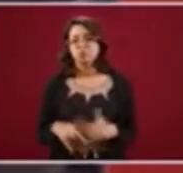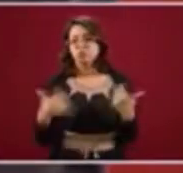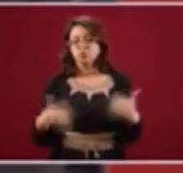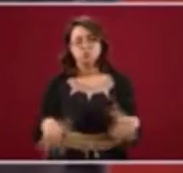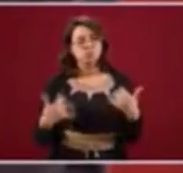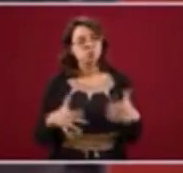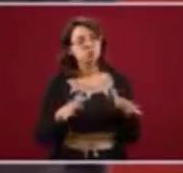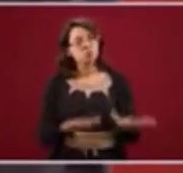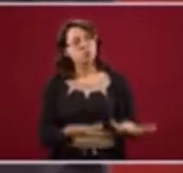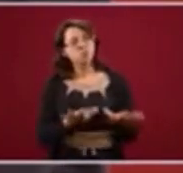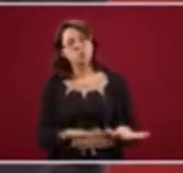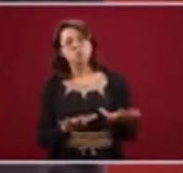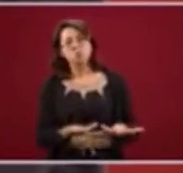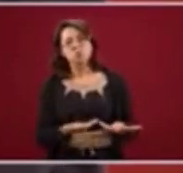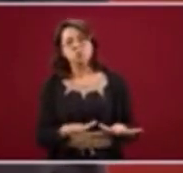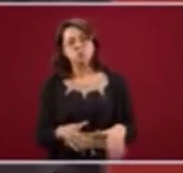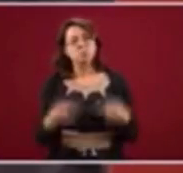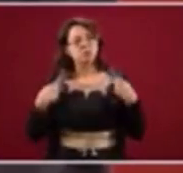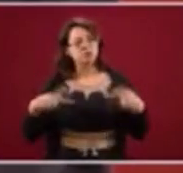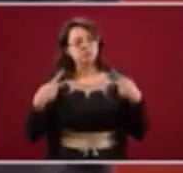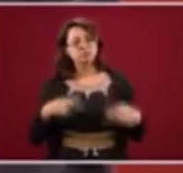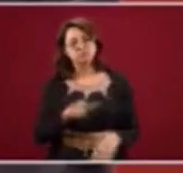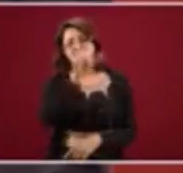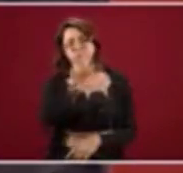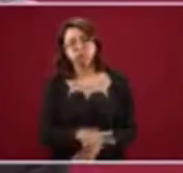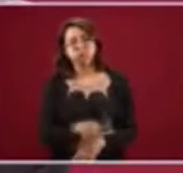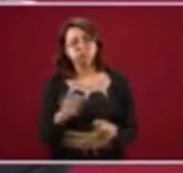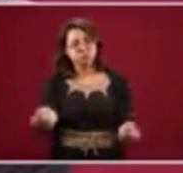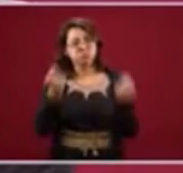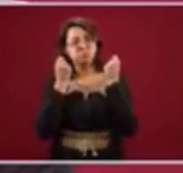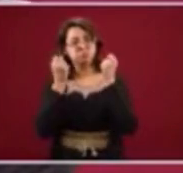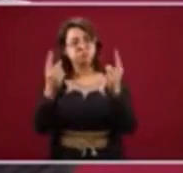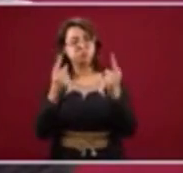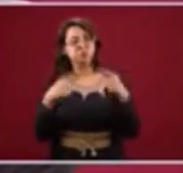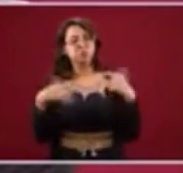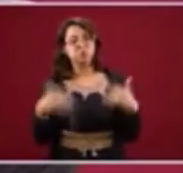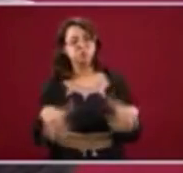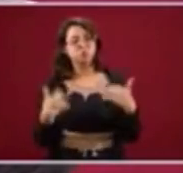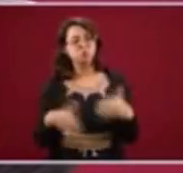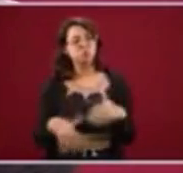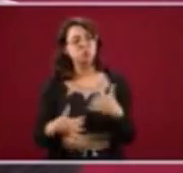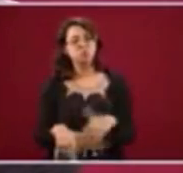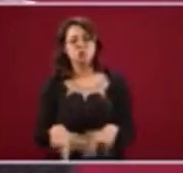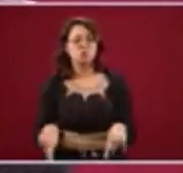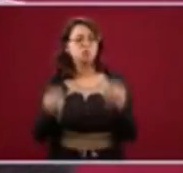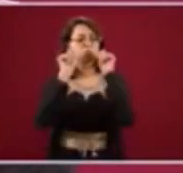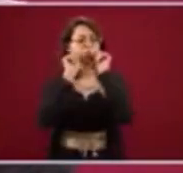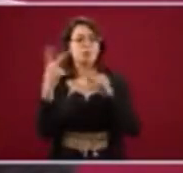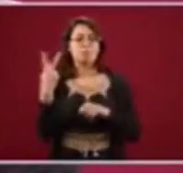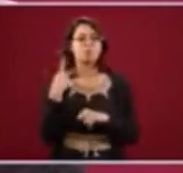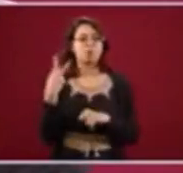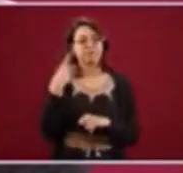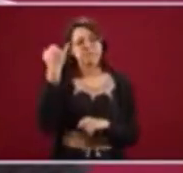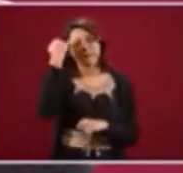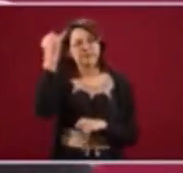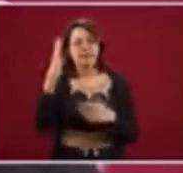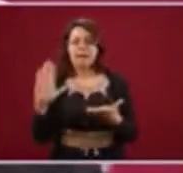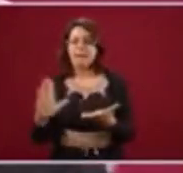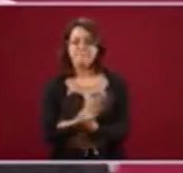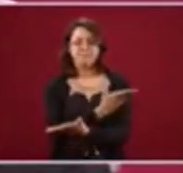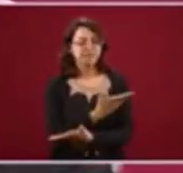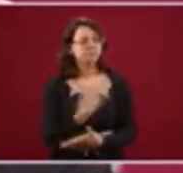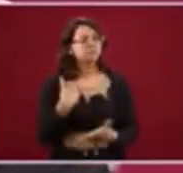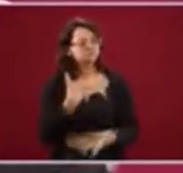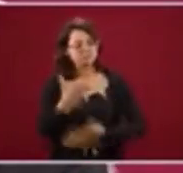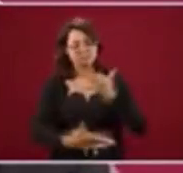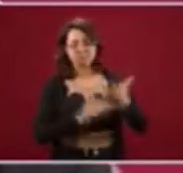destacadísimo este personaje. Independientemente de su postura política ideológica,